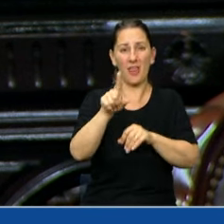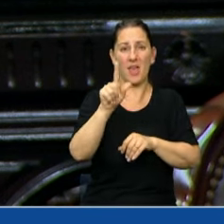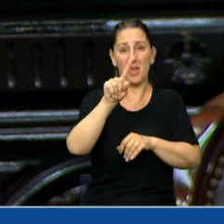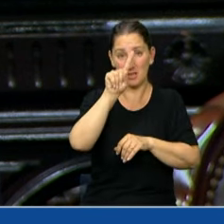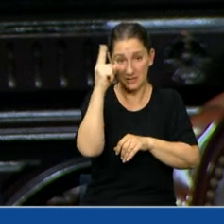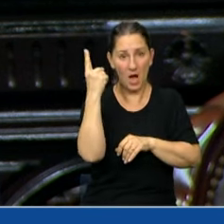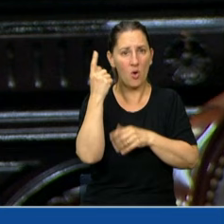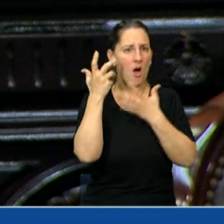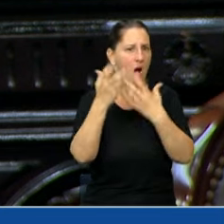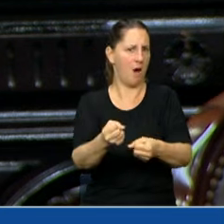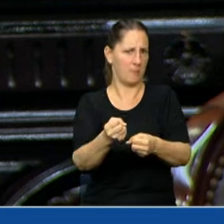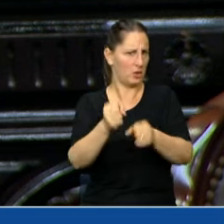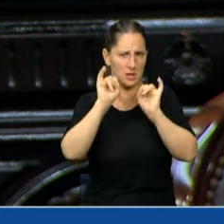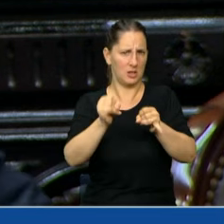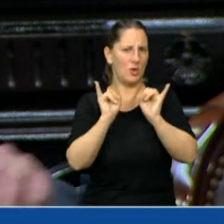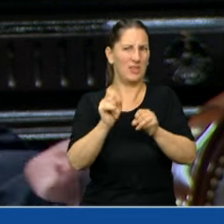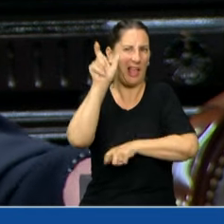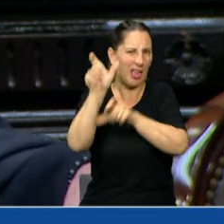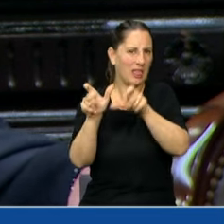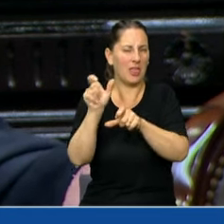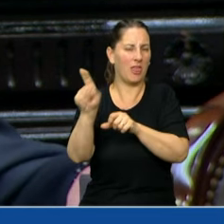mendocinos no me lo